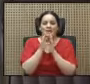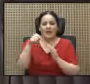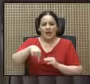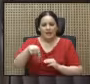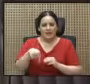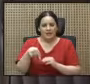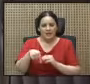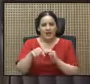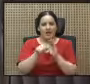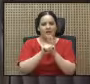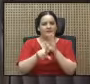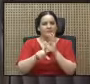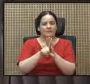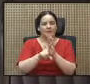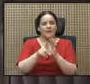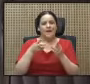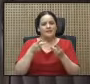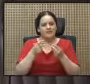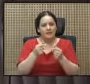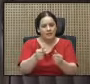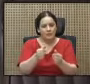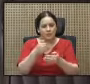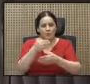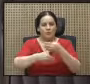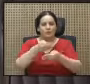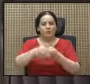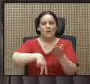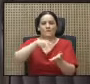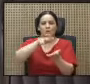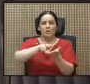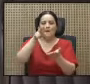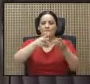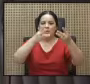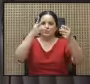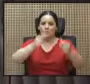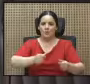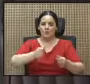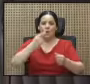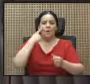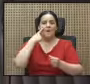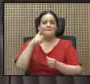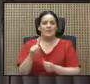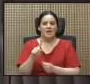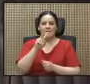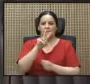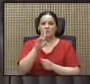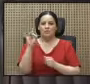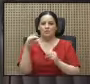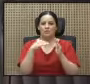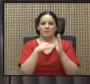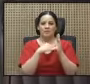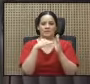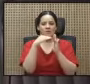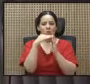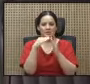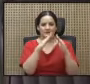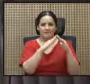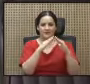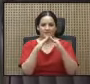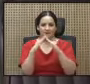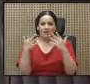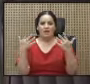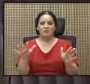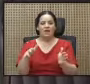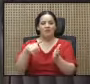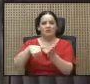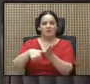aceleremos el proceso de aprobación del presupuesto extraordinario para los 28 mil millones en vivienda, que ya fue